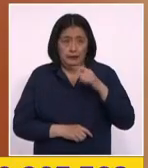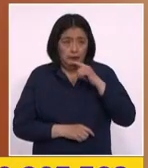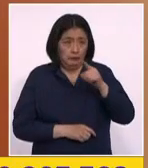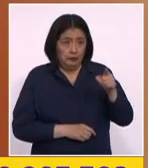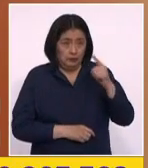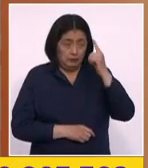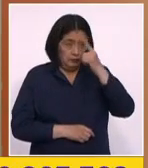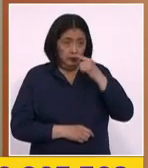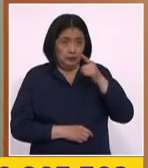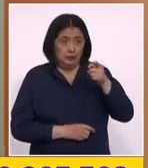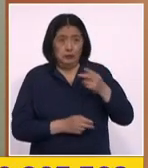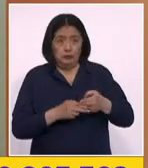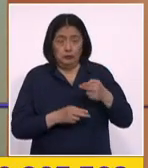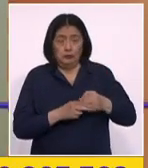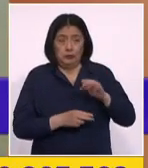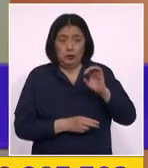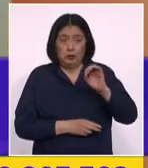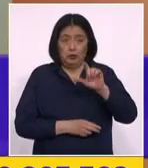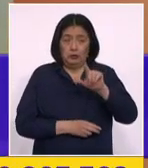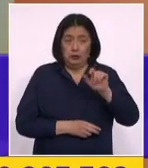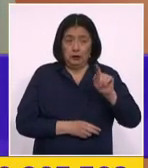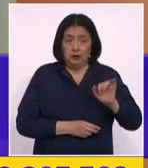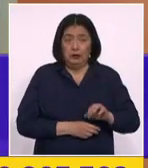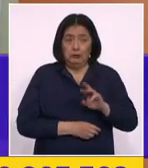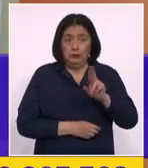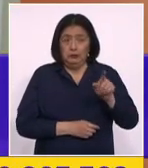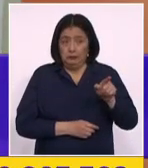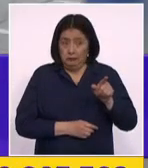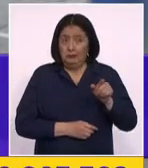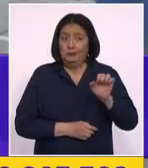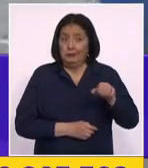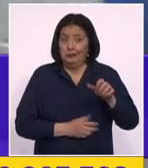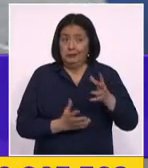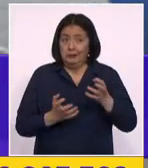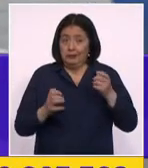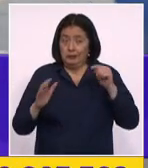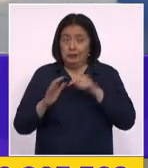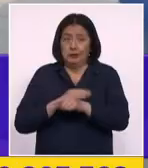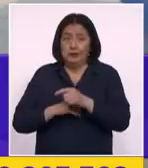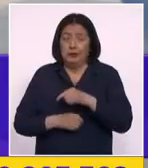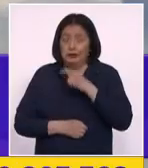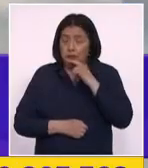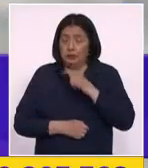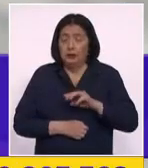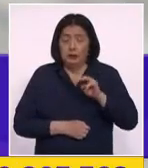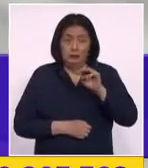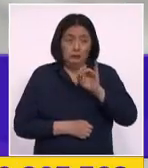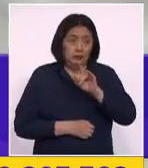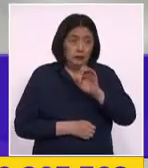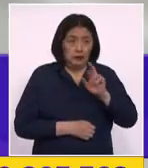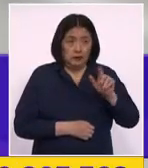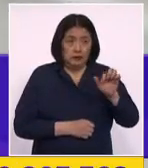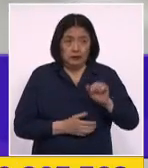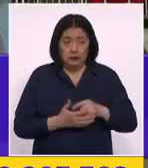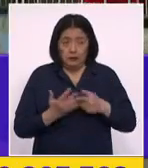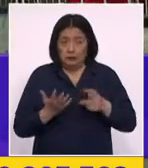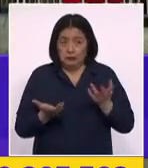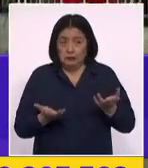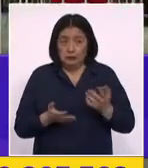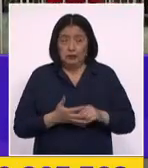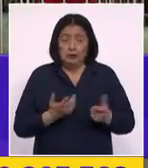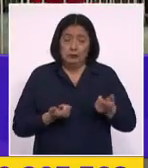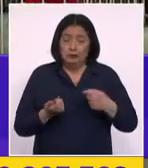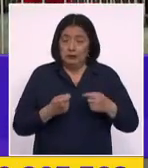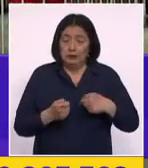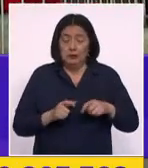el rostro desencajado es Olga Lorena Melgar Moreno, una de las cómplices del intento de asesinato a Milagros Rocío Arando, la agraviada que se encontraba